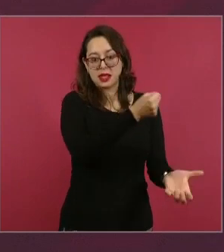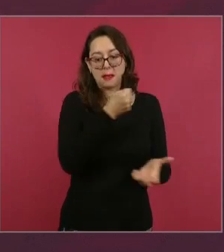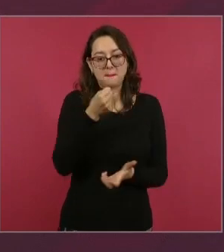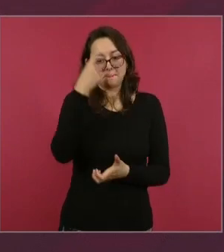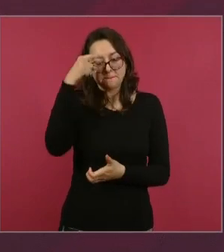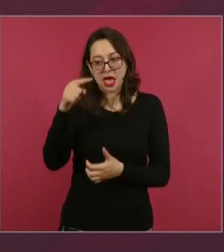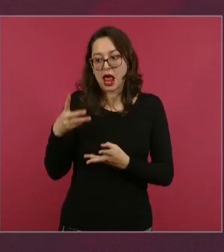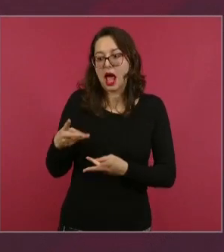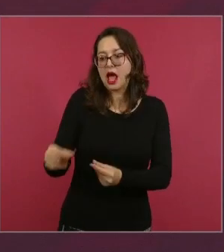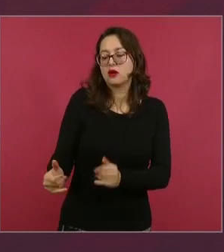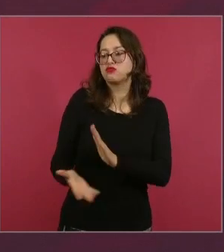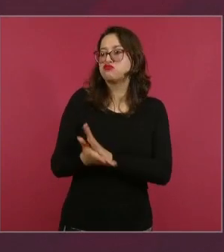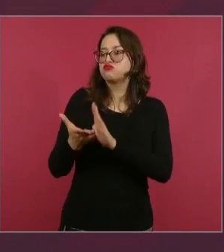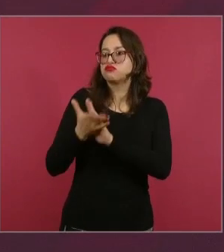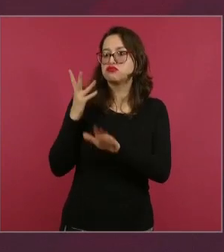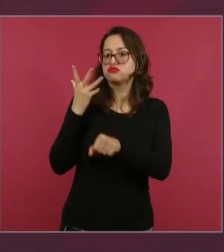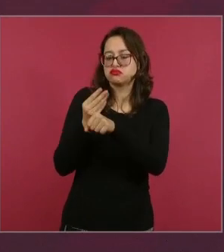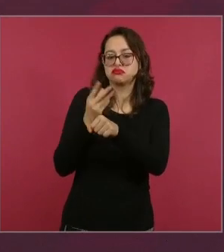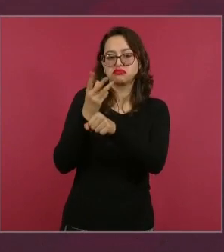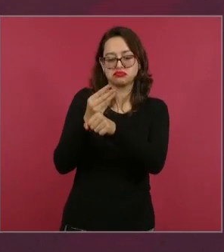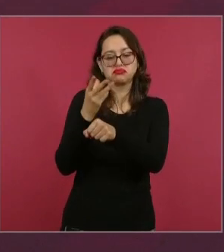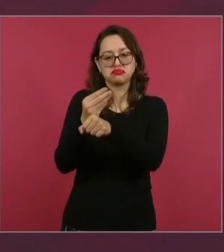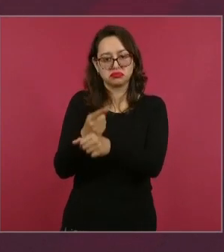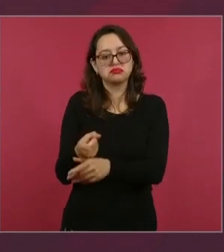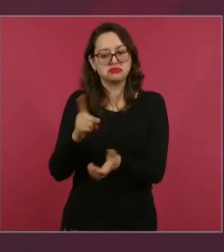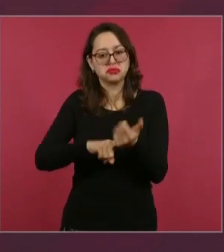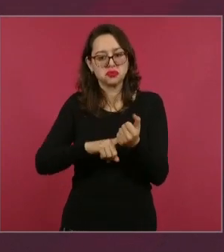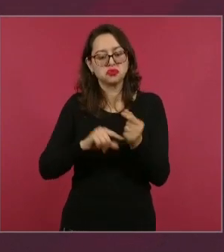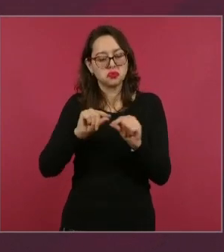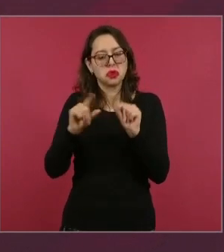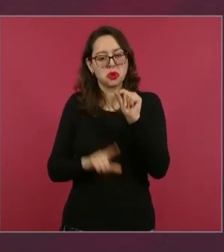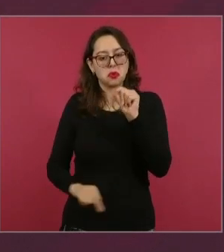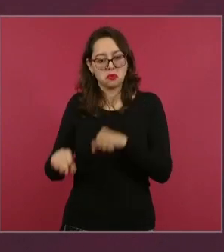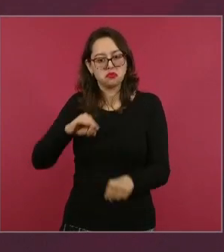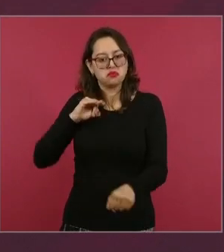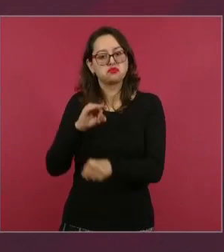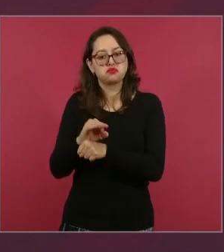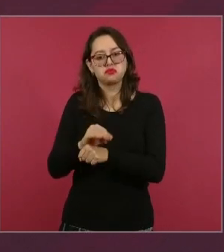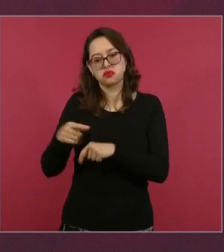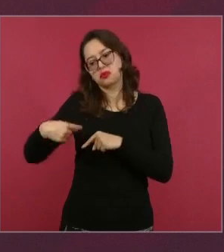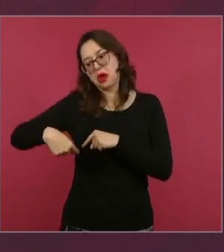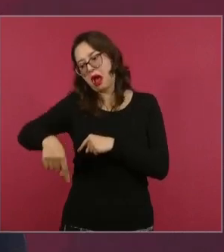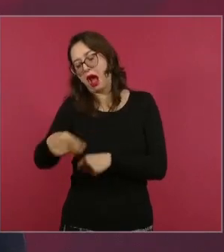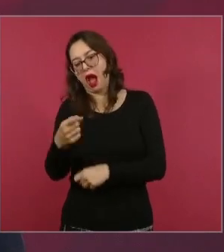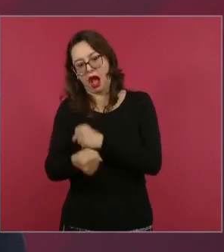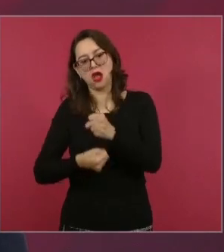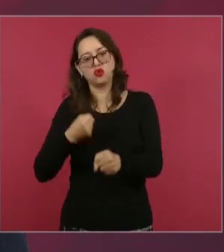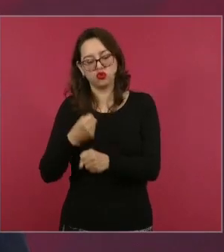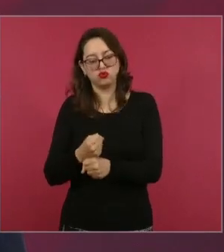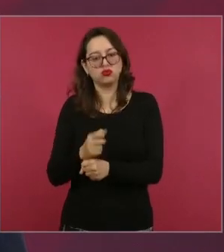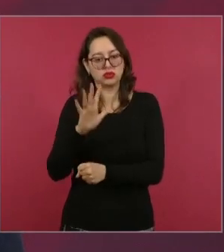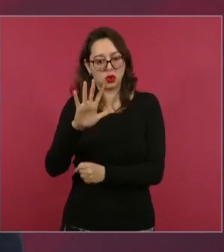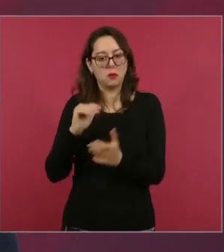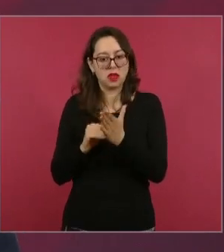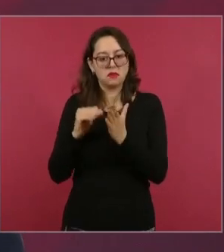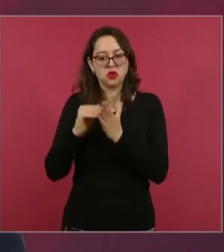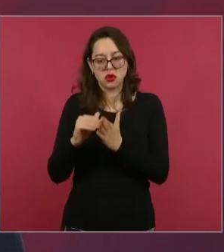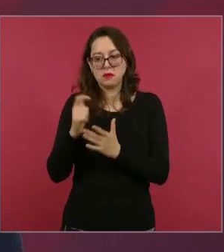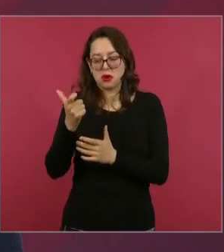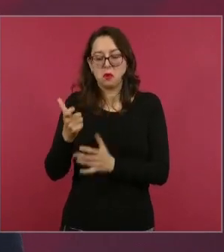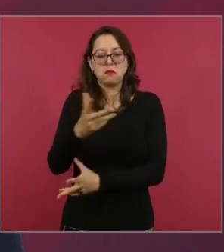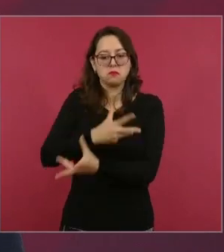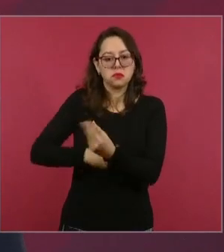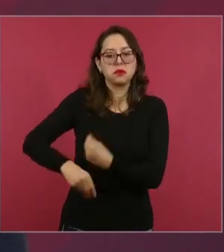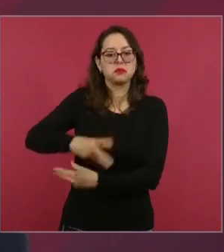asociados a la reconstrucción en en Guerrero de esta manera durante el año podríamos eh reembolsar Hasta 5000 millones de pesos con